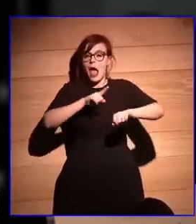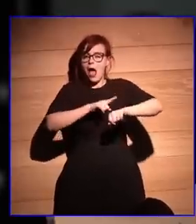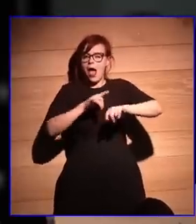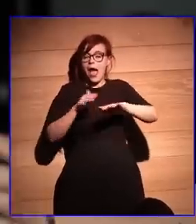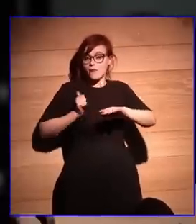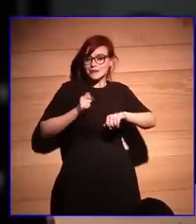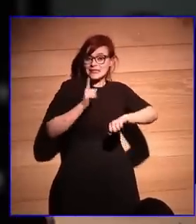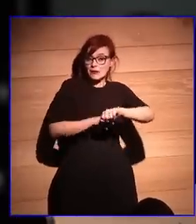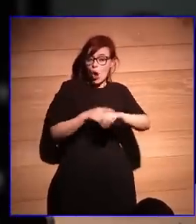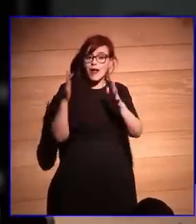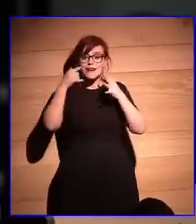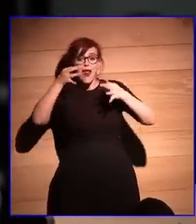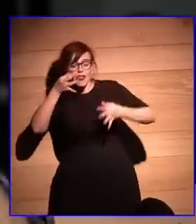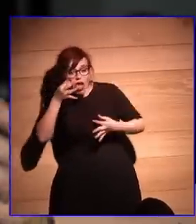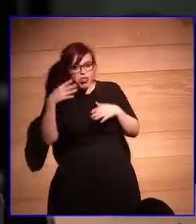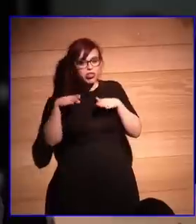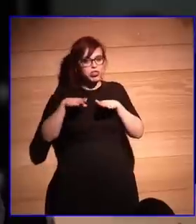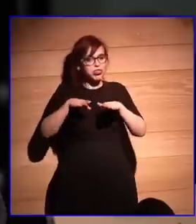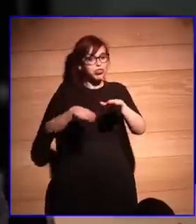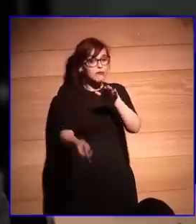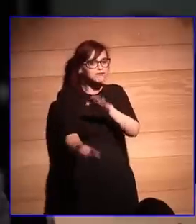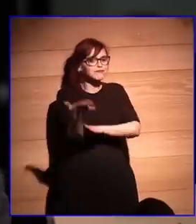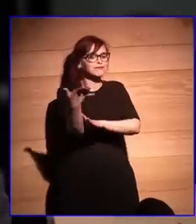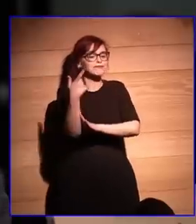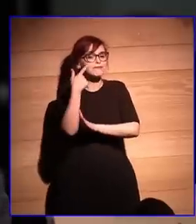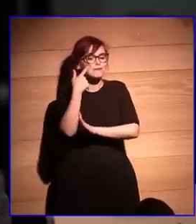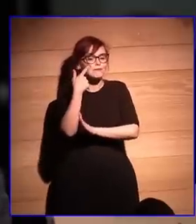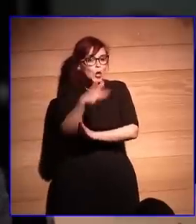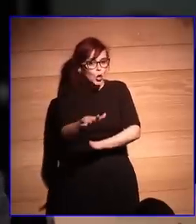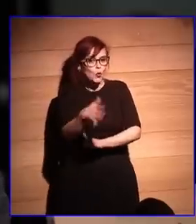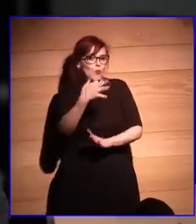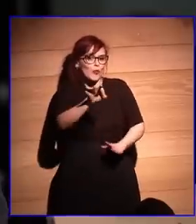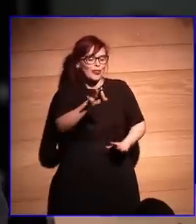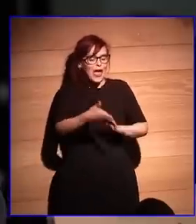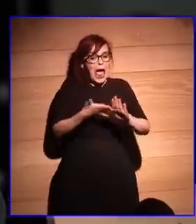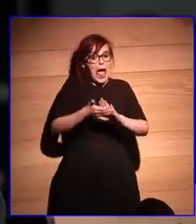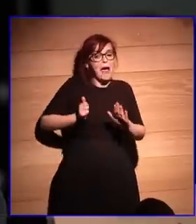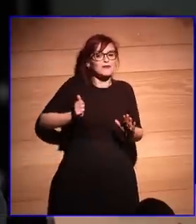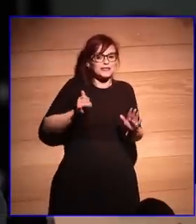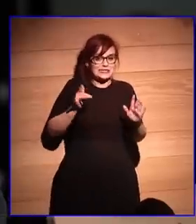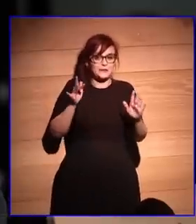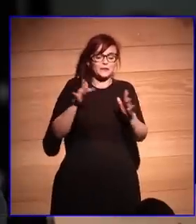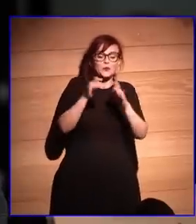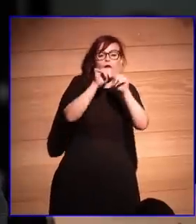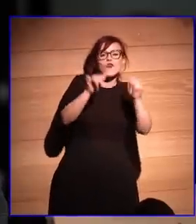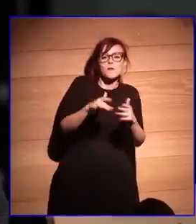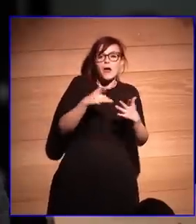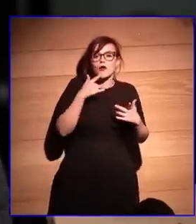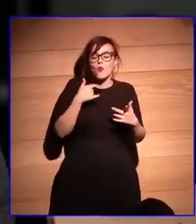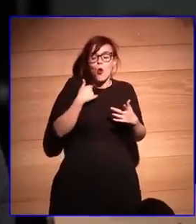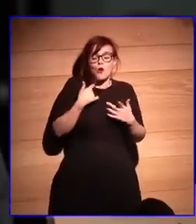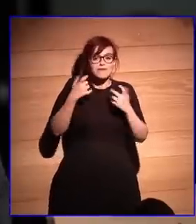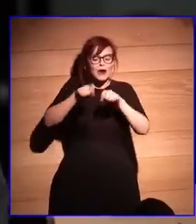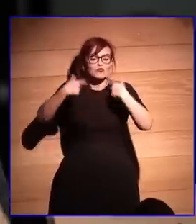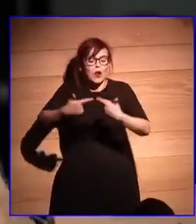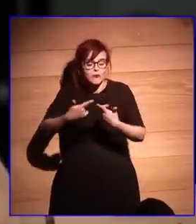hábil, inevitablemente va a acabar comentándolo sin intentarlo de forma voluntaria.